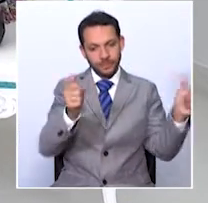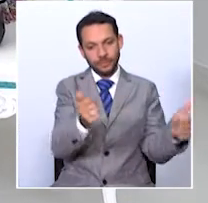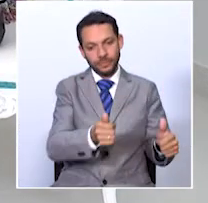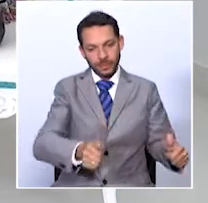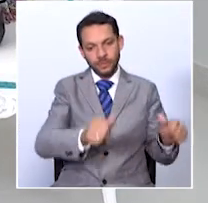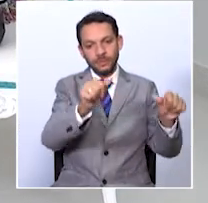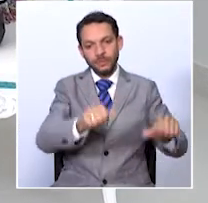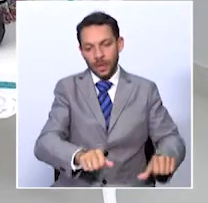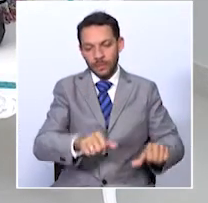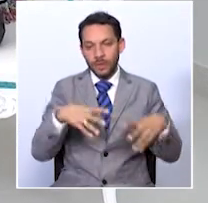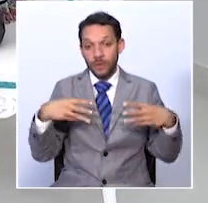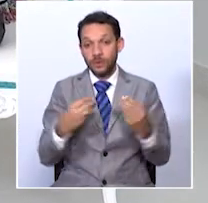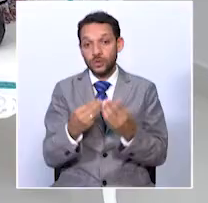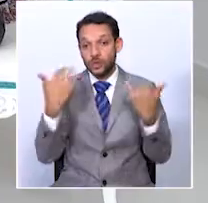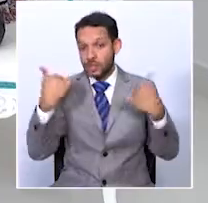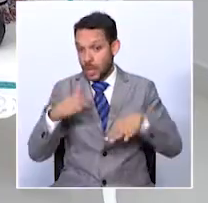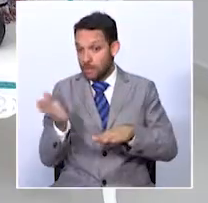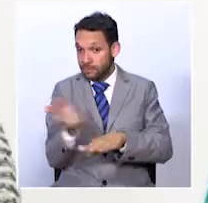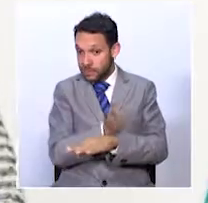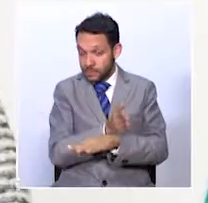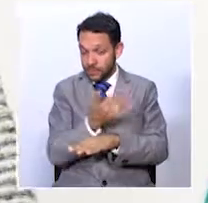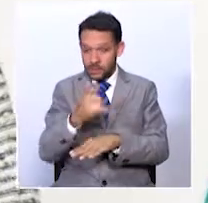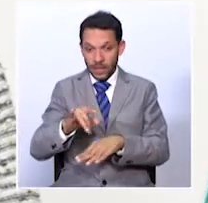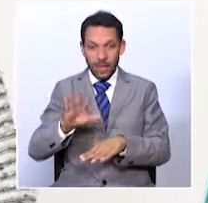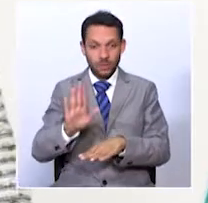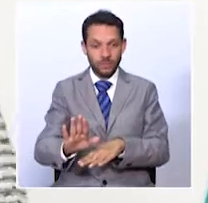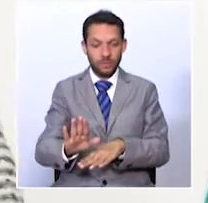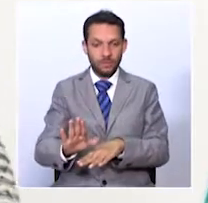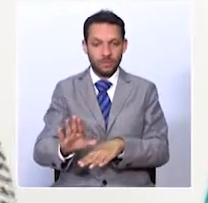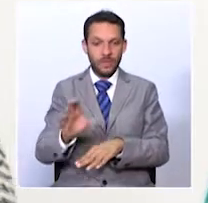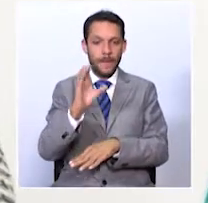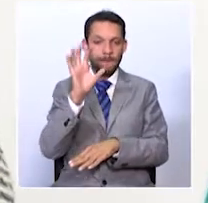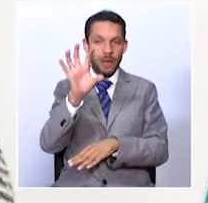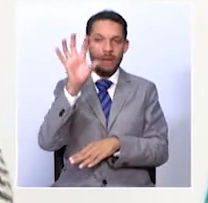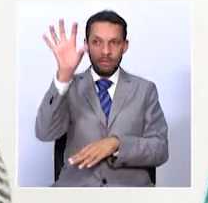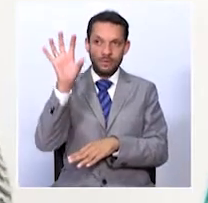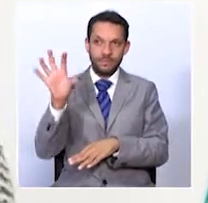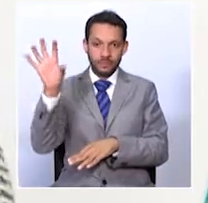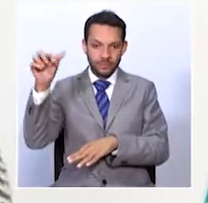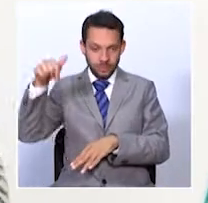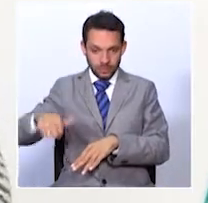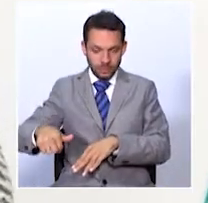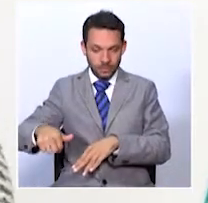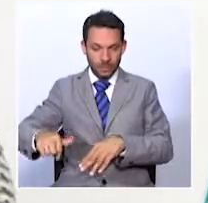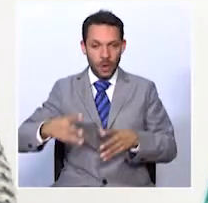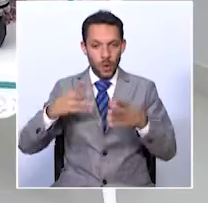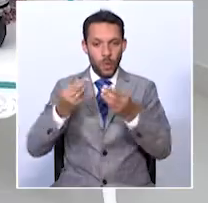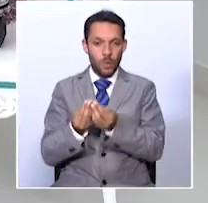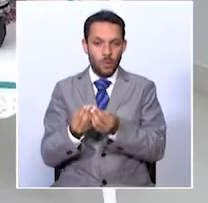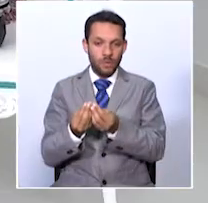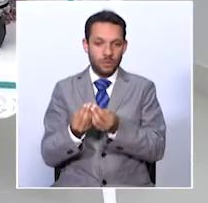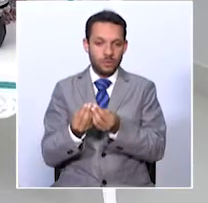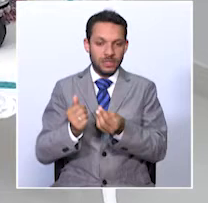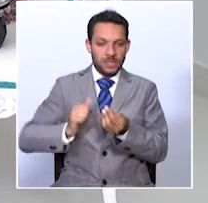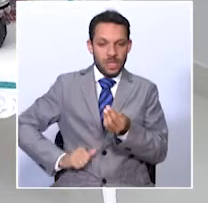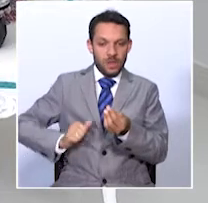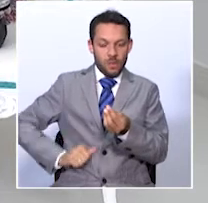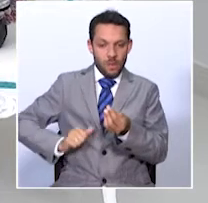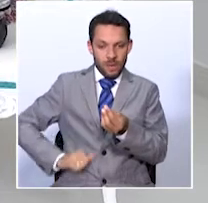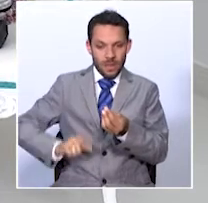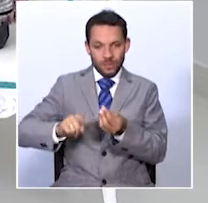Entonces, para eso existe en cada país, y aquí se llama la Sociedad Colombiana de Cirugía Plástica. Entonces